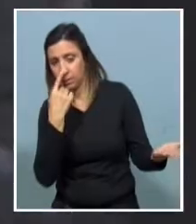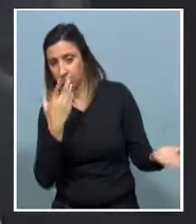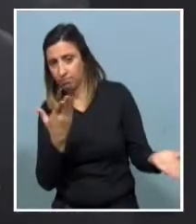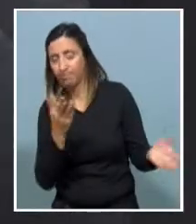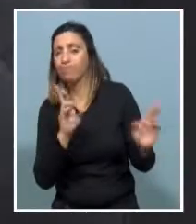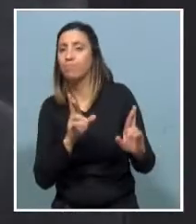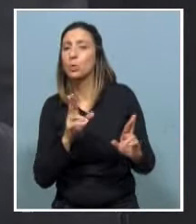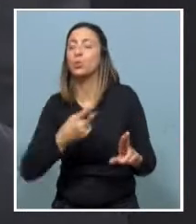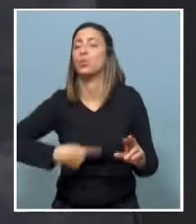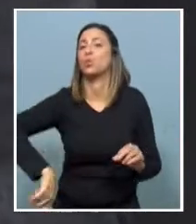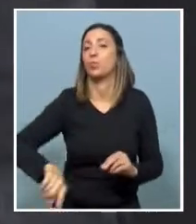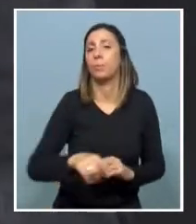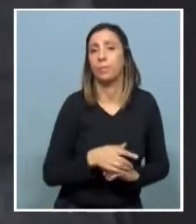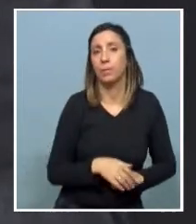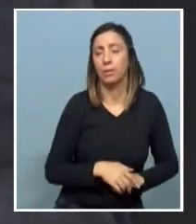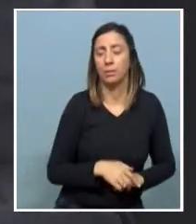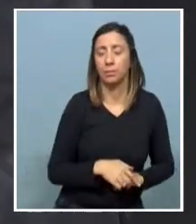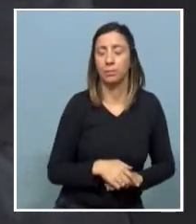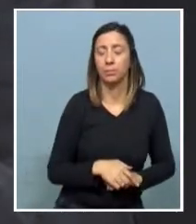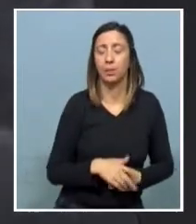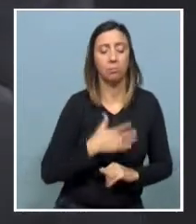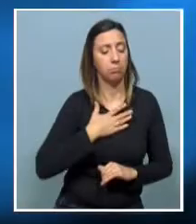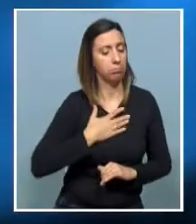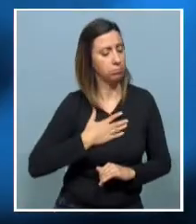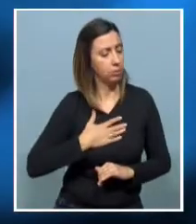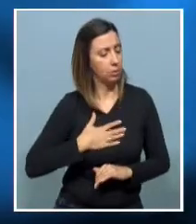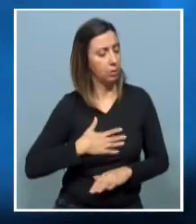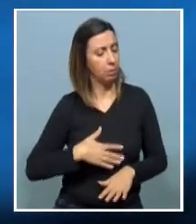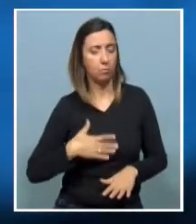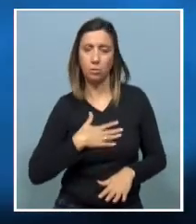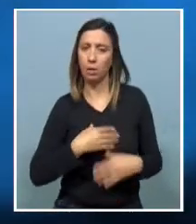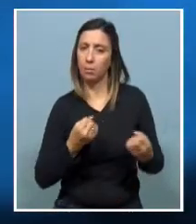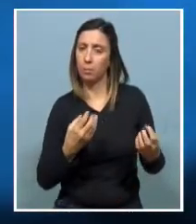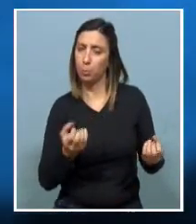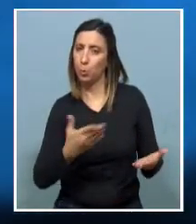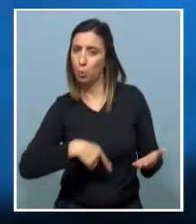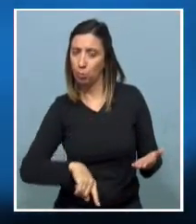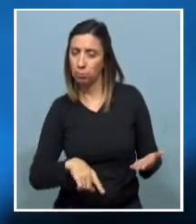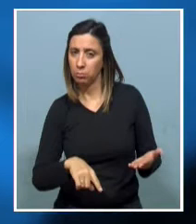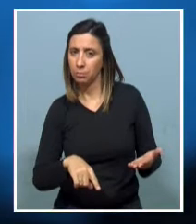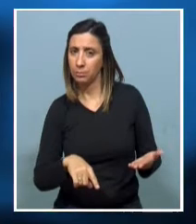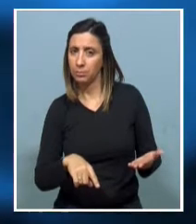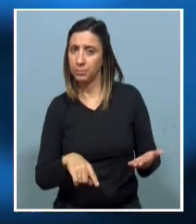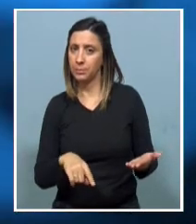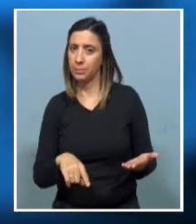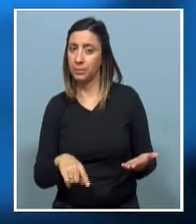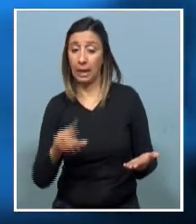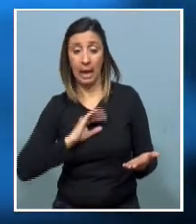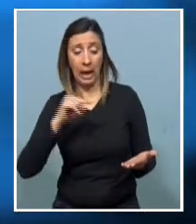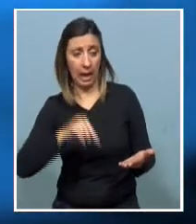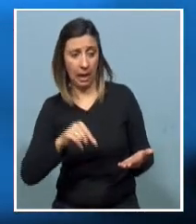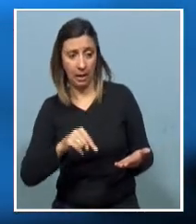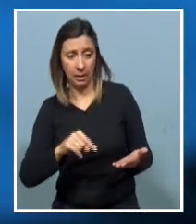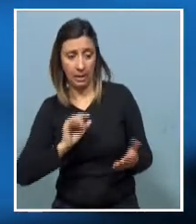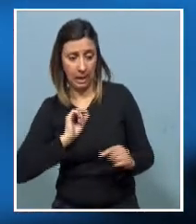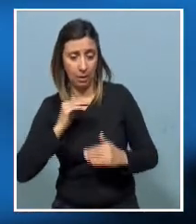Por suerte, desde nuestra parte, estamos muy tranquilos y conformes en el sentido de que nos vamos a poder parar al final de este año y